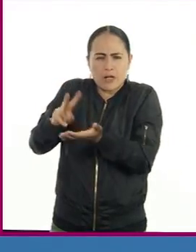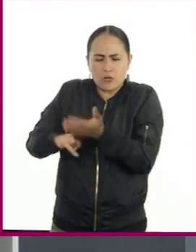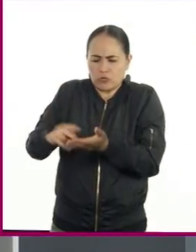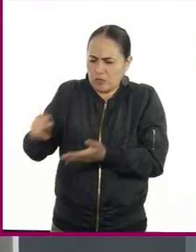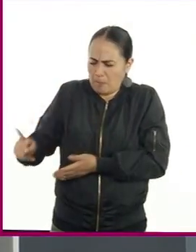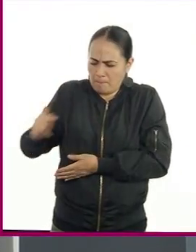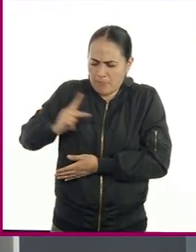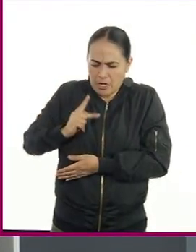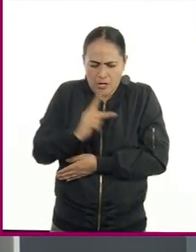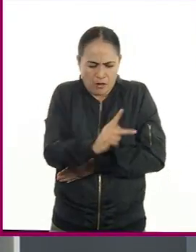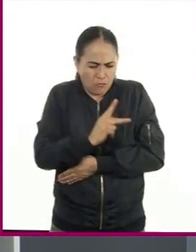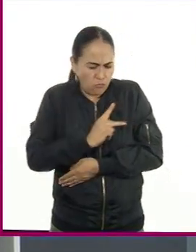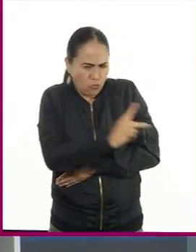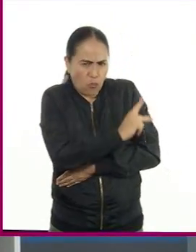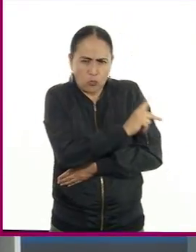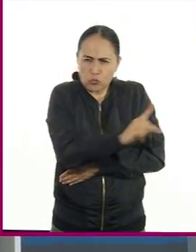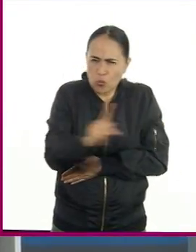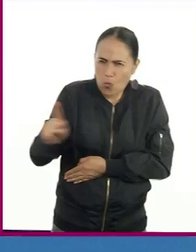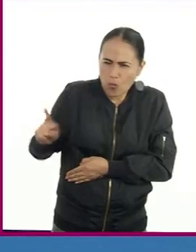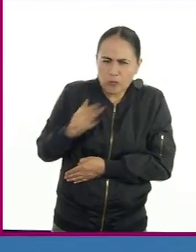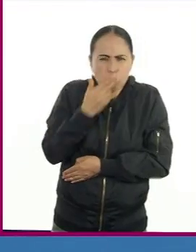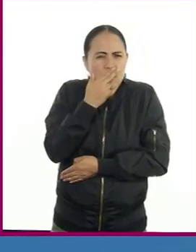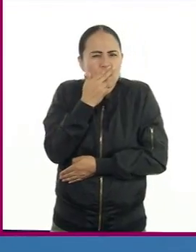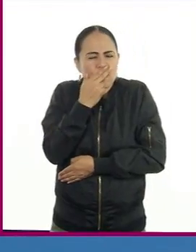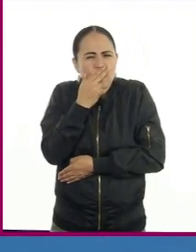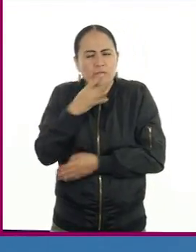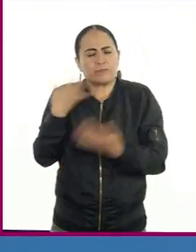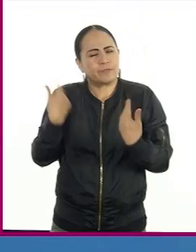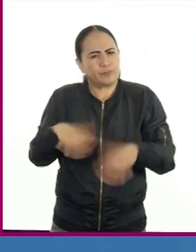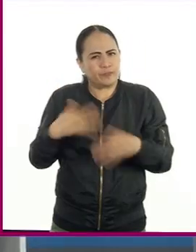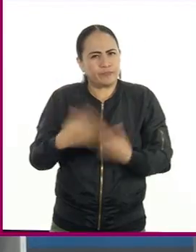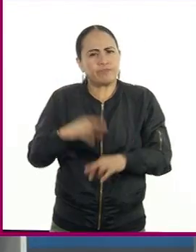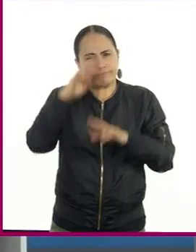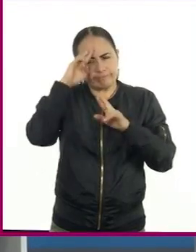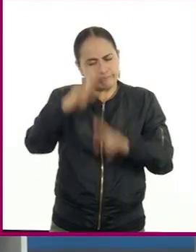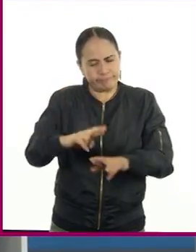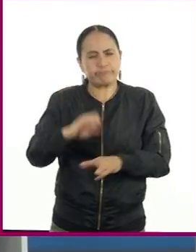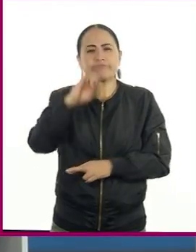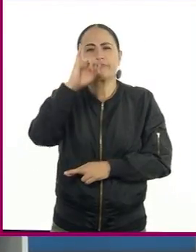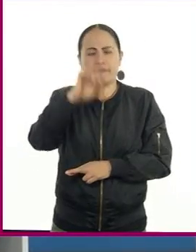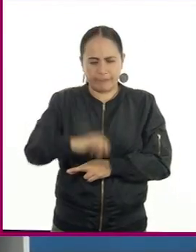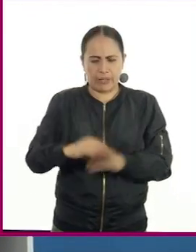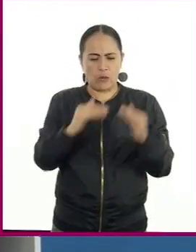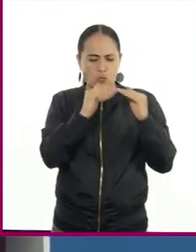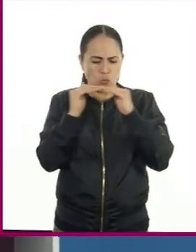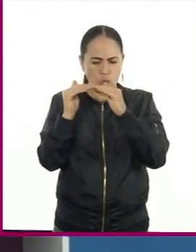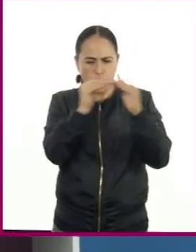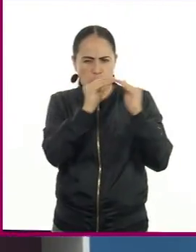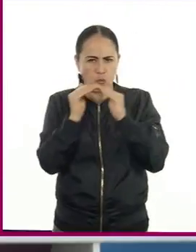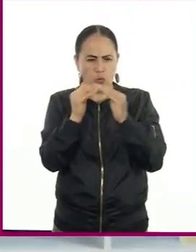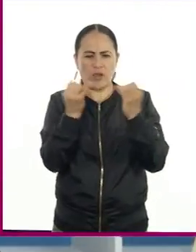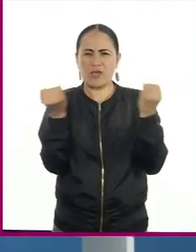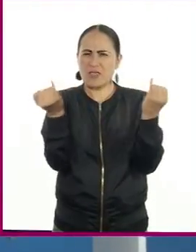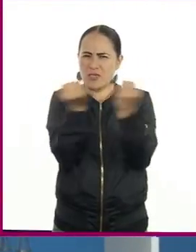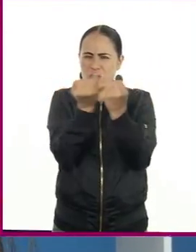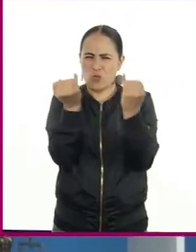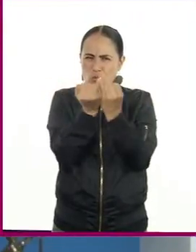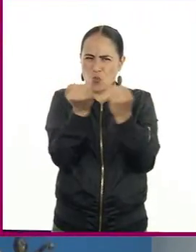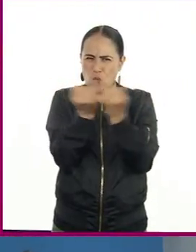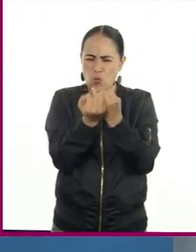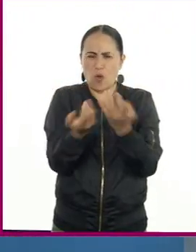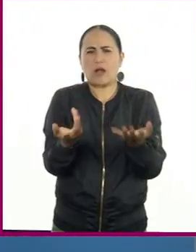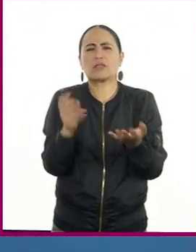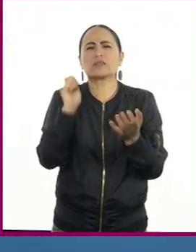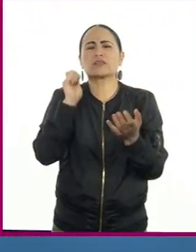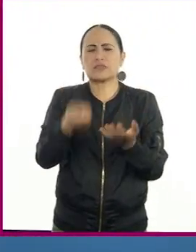yo. Así es, maestro. Podemos decir que el valor de la igualdad está manifestado en